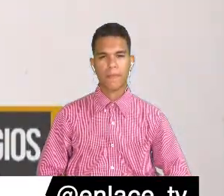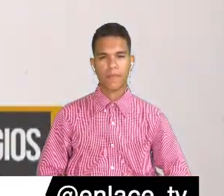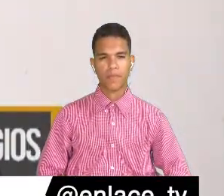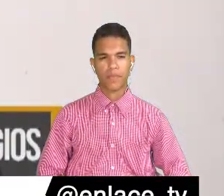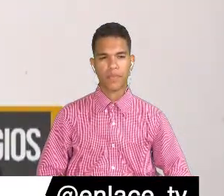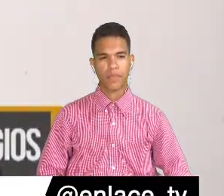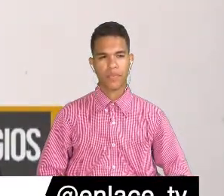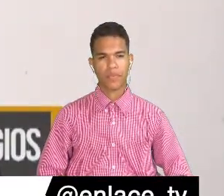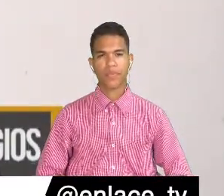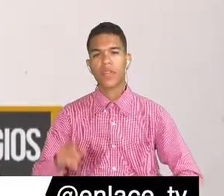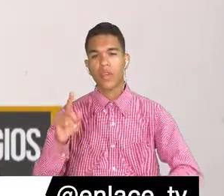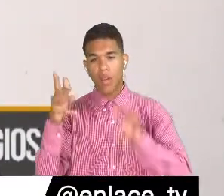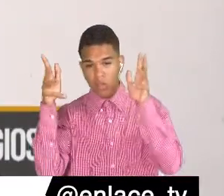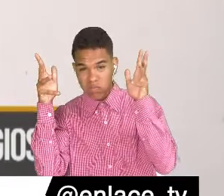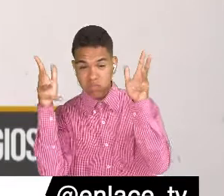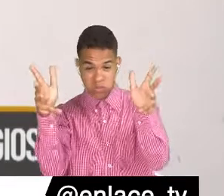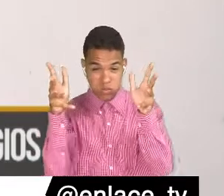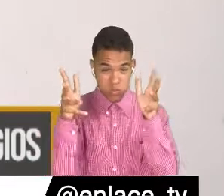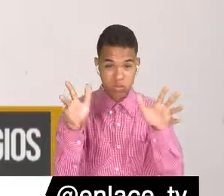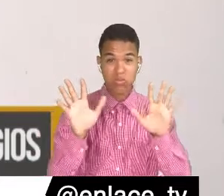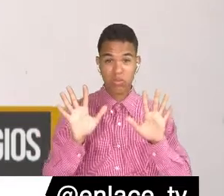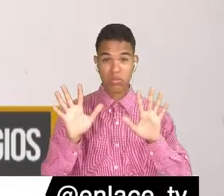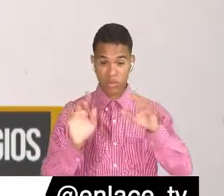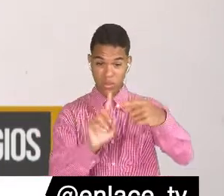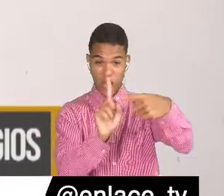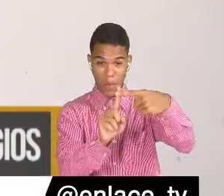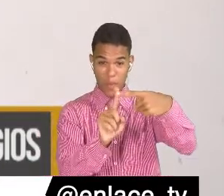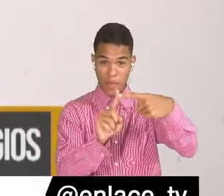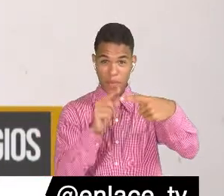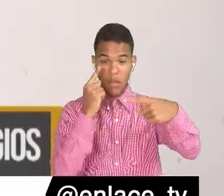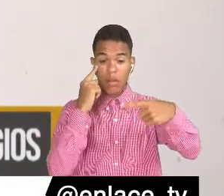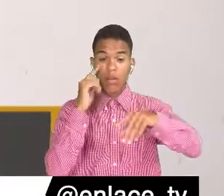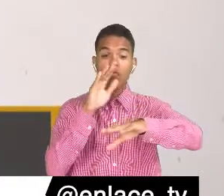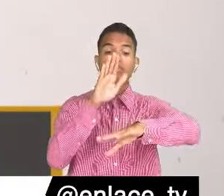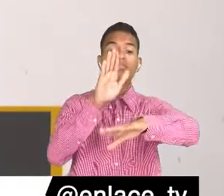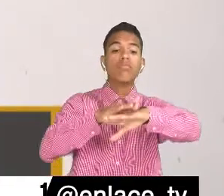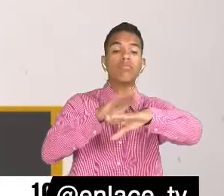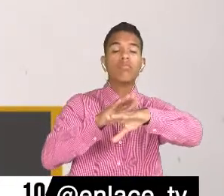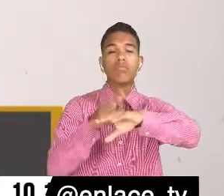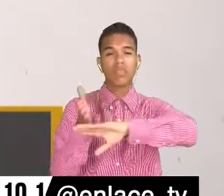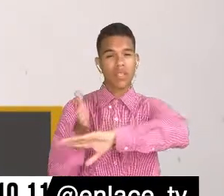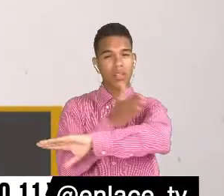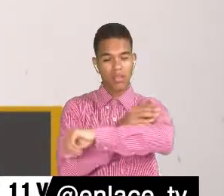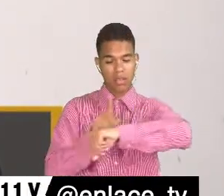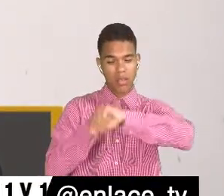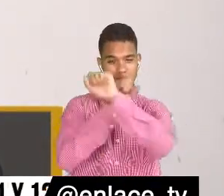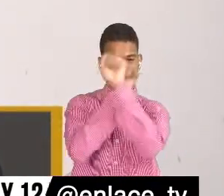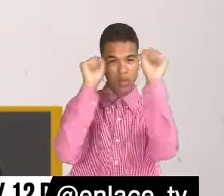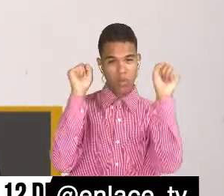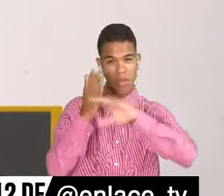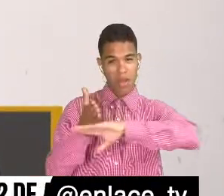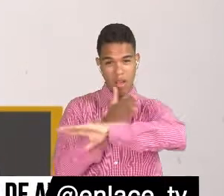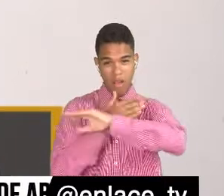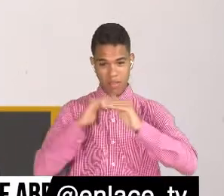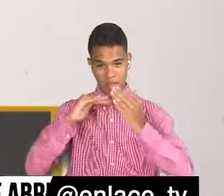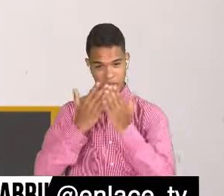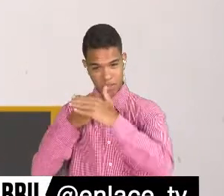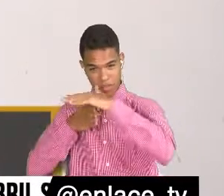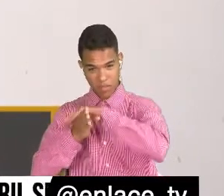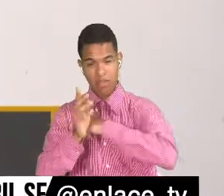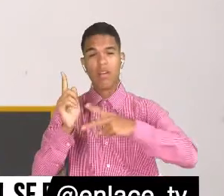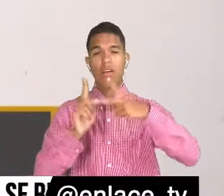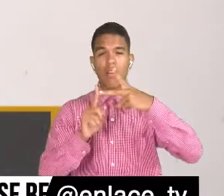Estamos dando capacitación aparte de que estamos haciendo una intervención desde las horas de la mañana al ingreso de los estudiantes, a la hora de la